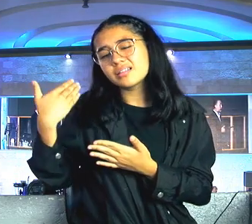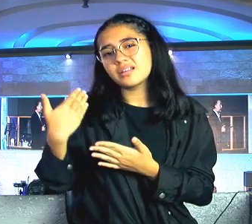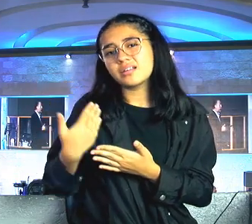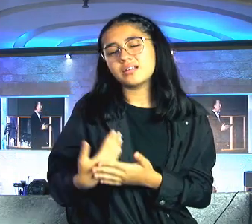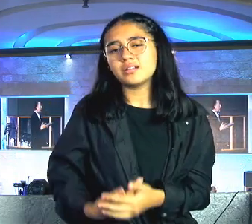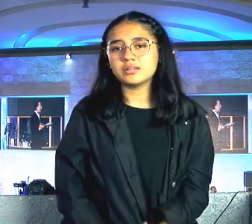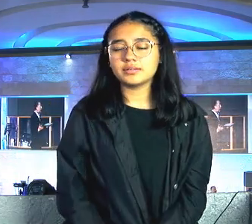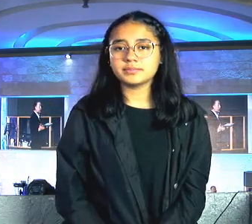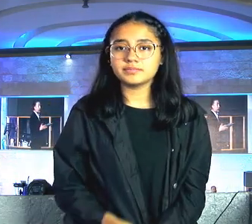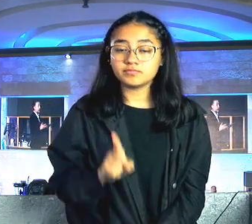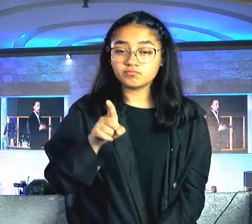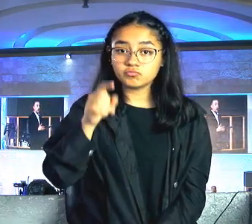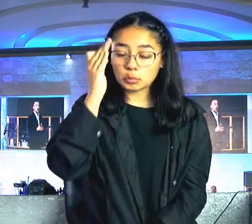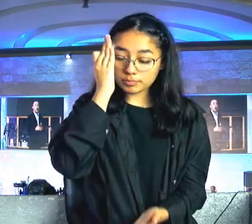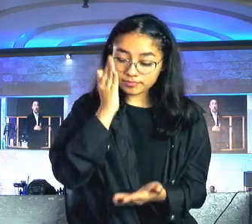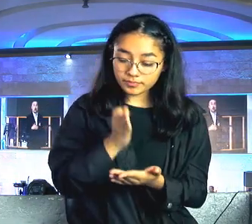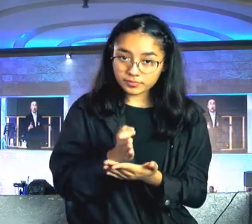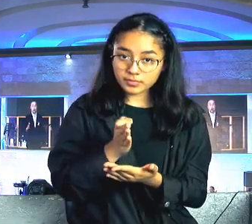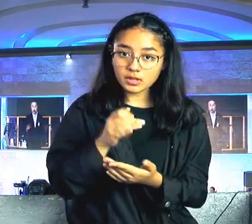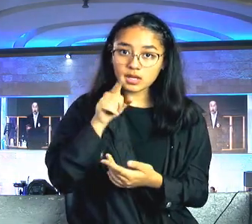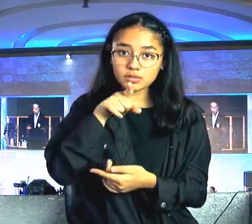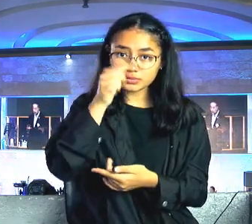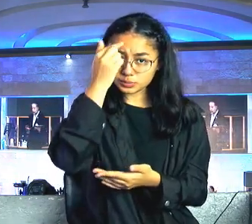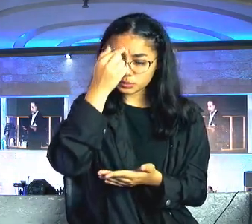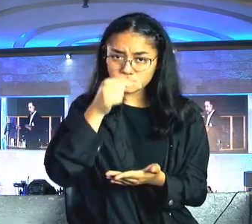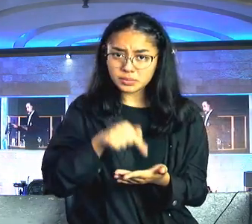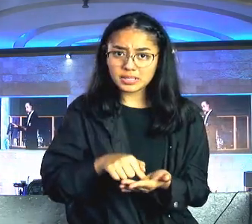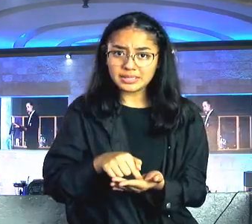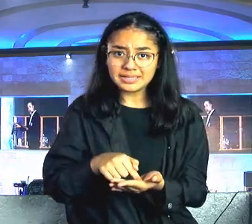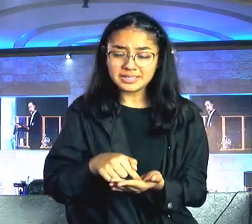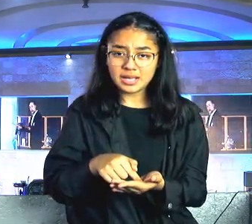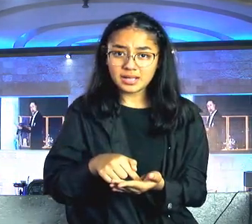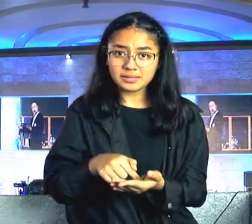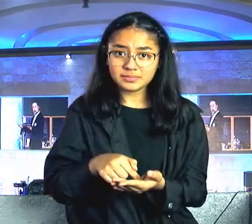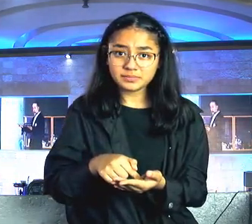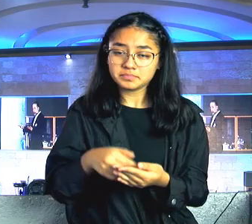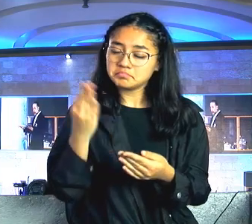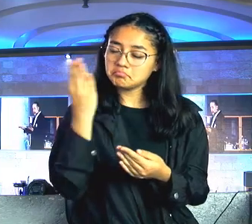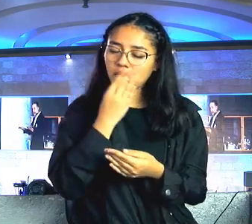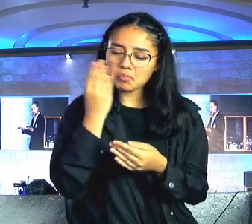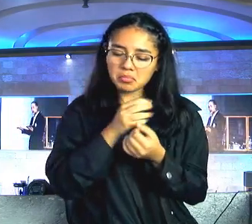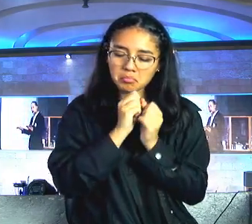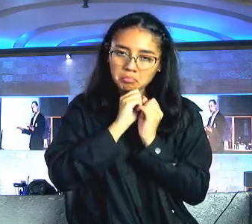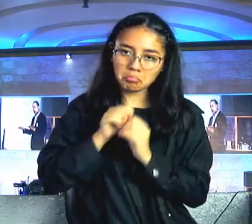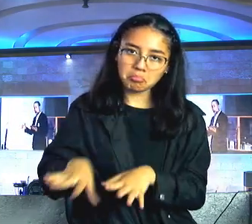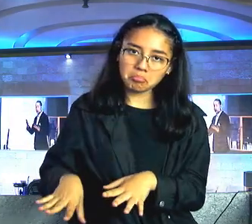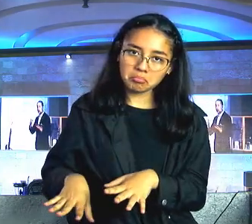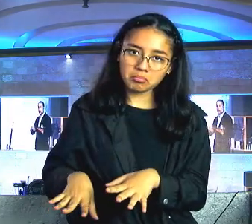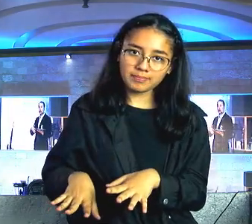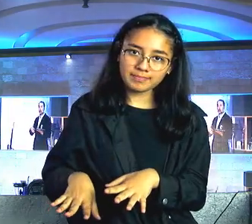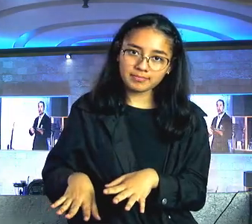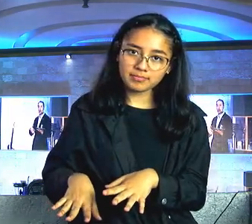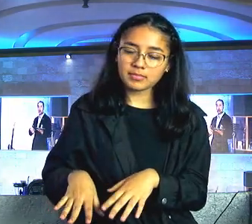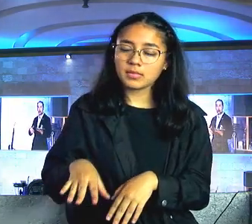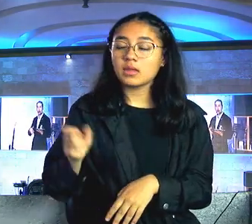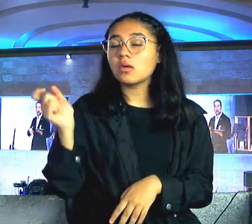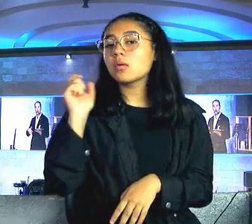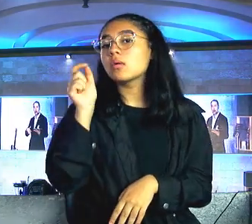Vas a tomar decisiones basado en tu criterio, tiras la Biblia a la basura, aunque te digas